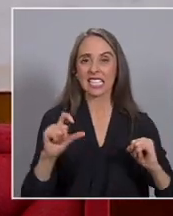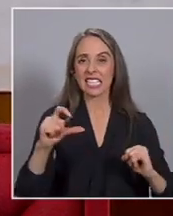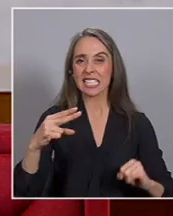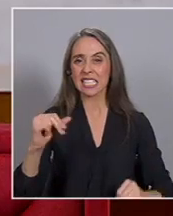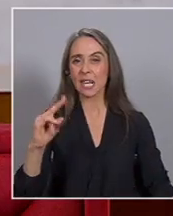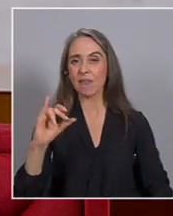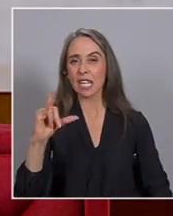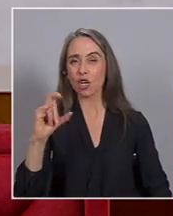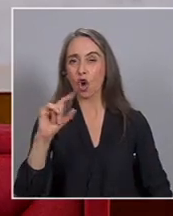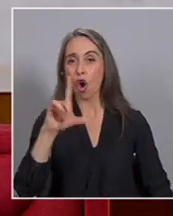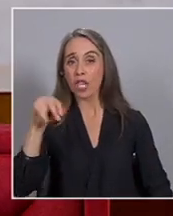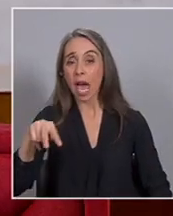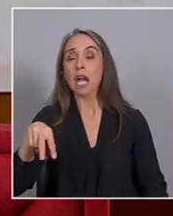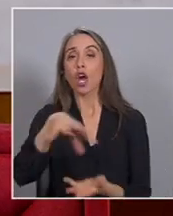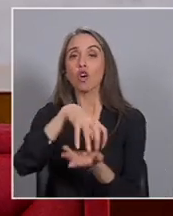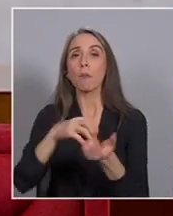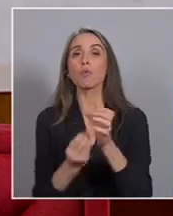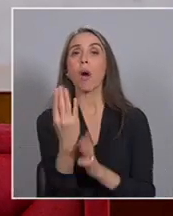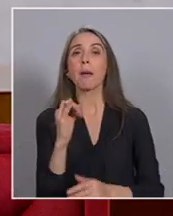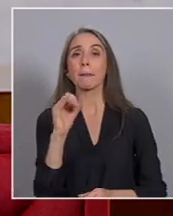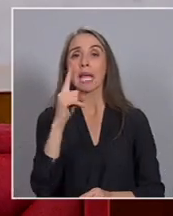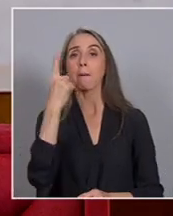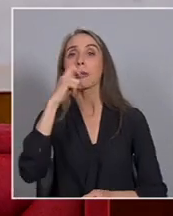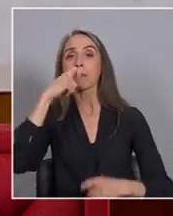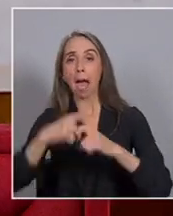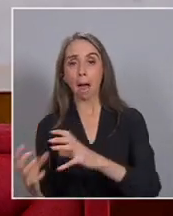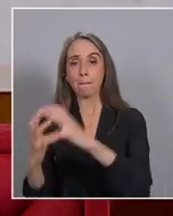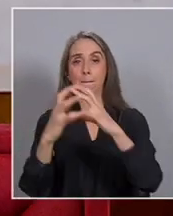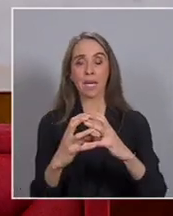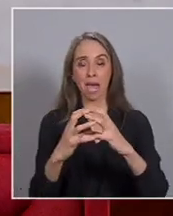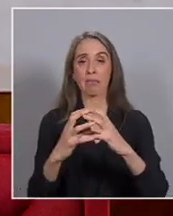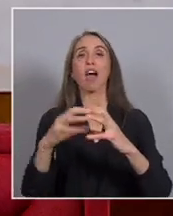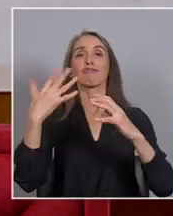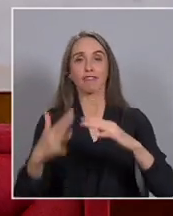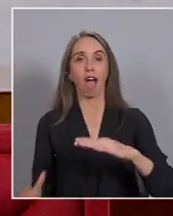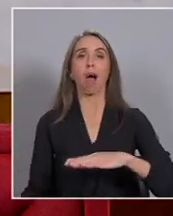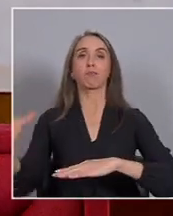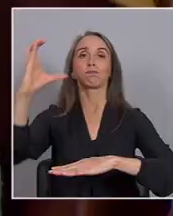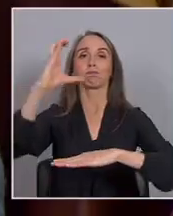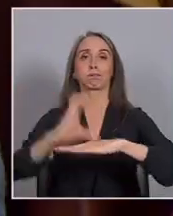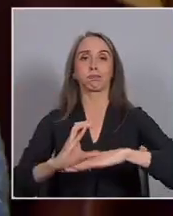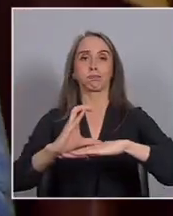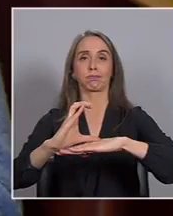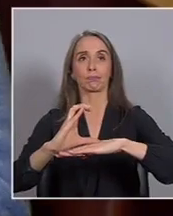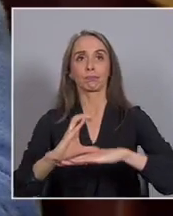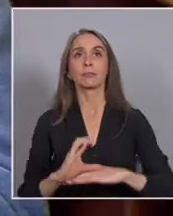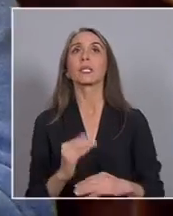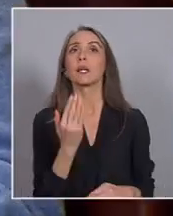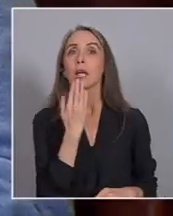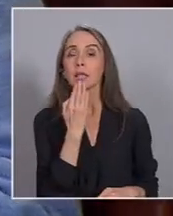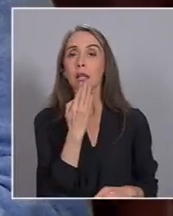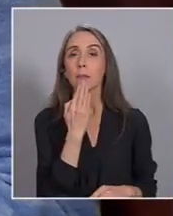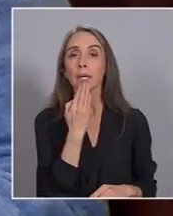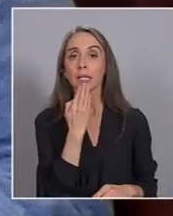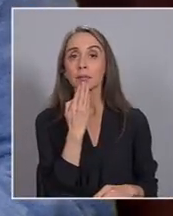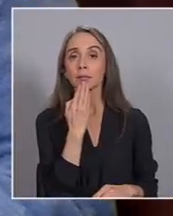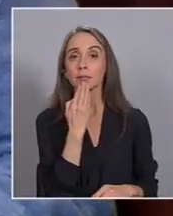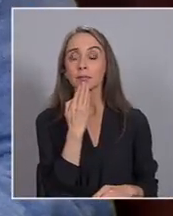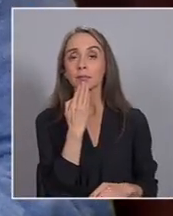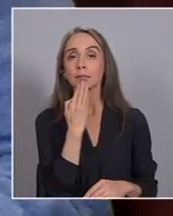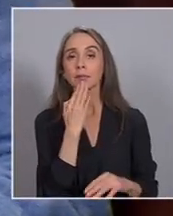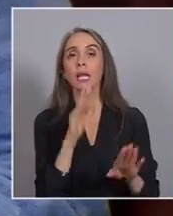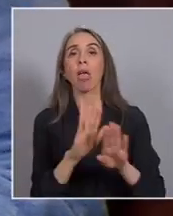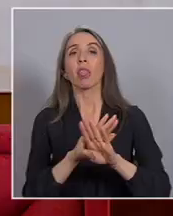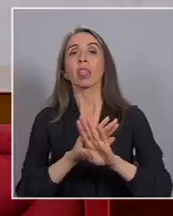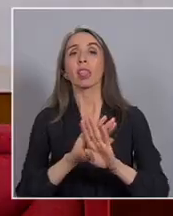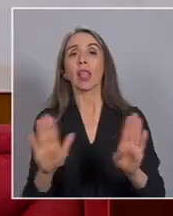Catrianchi-Chivilcoyán en Nueva Imperial, cuya primera piedra ya ha sido levantada. O también la